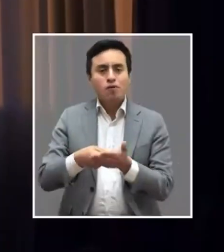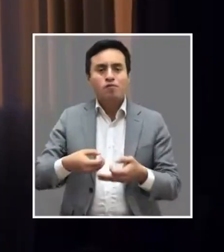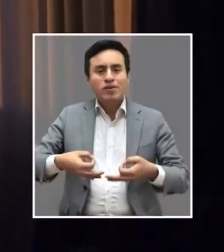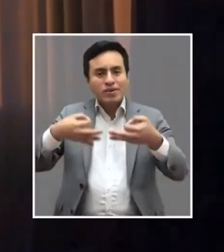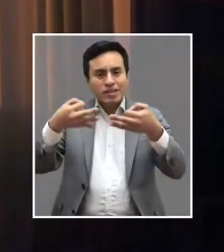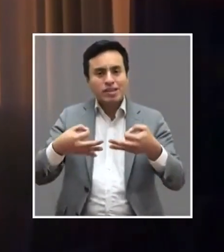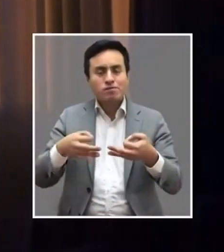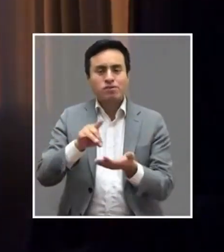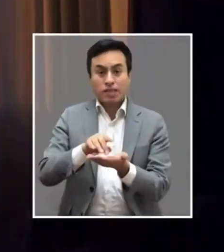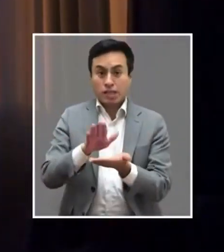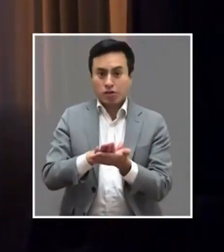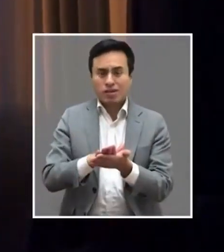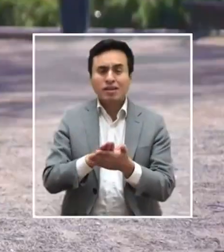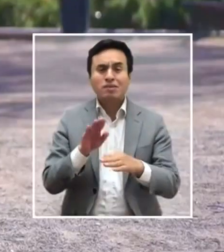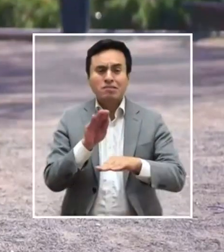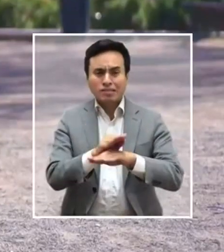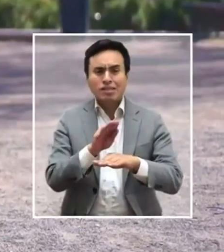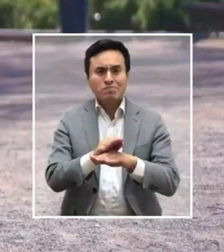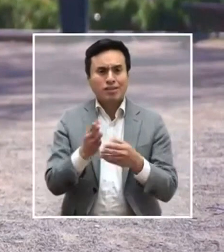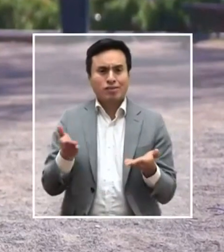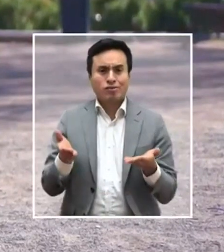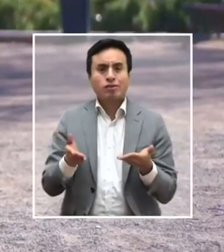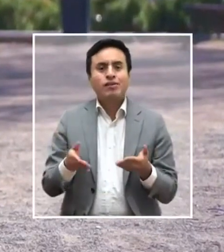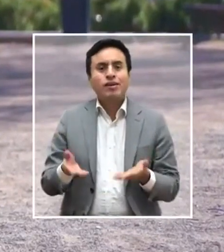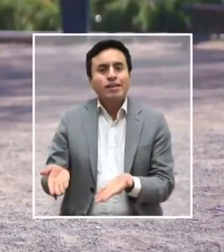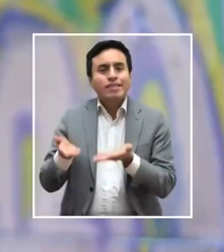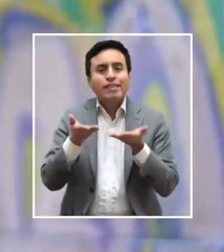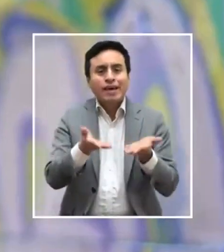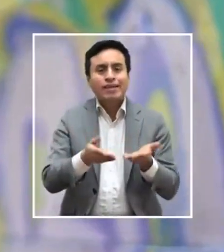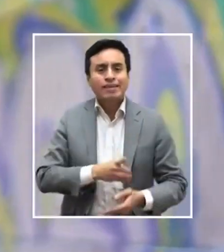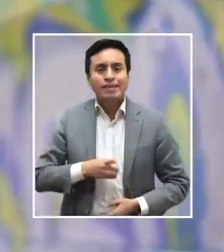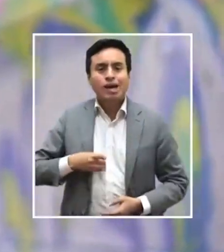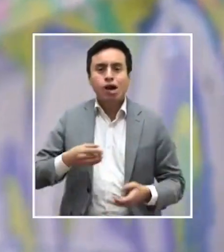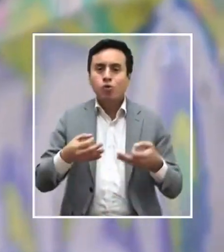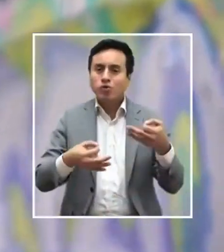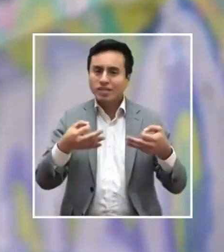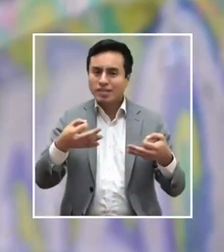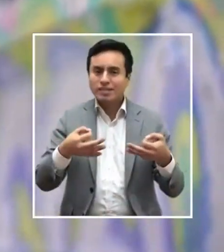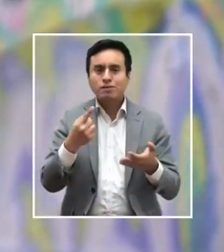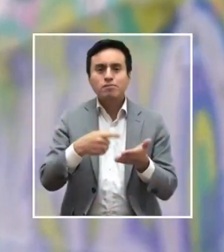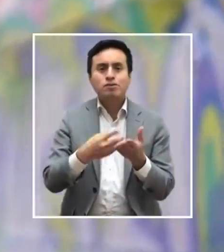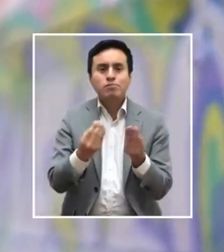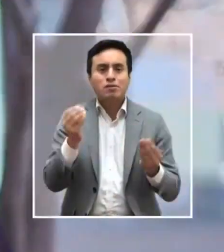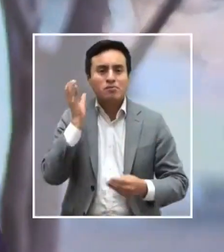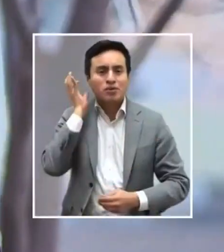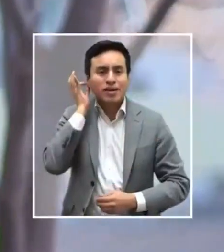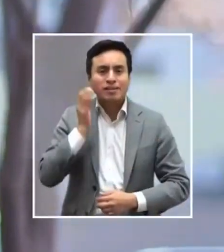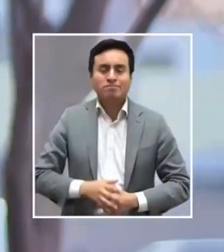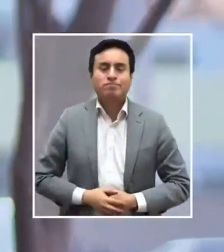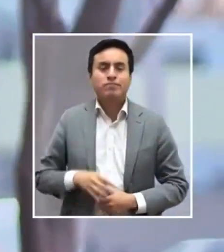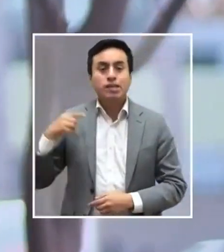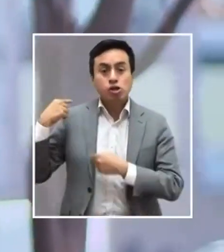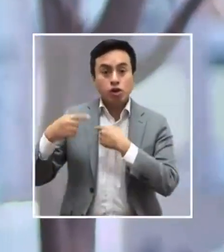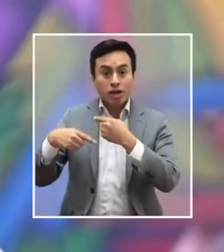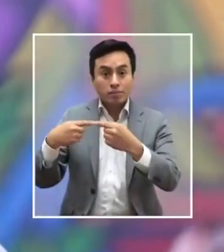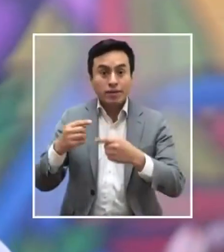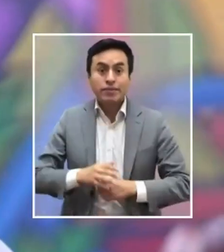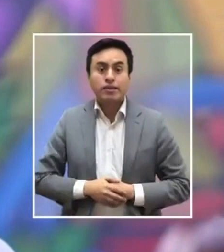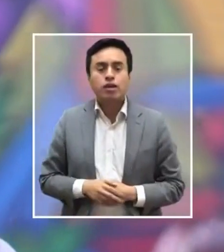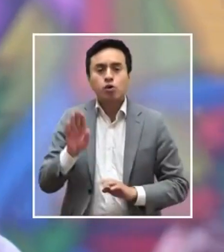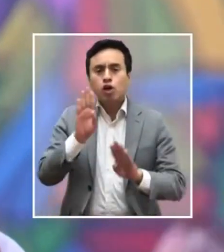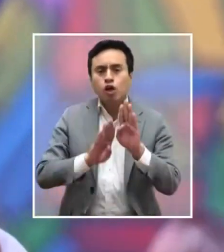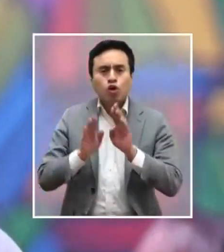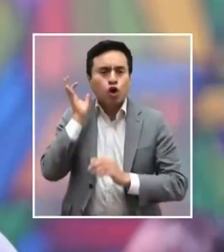o principalmente los tribunales de familia, son quienes se realizan una investigación a los patrimonios de las personas que no han pagado sus pensiones de